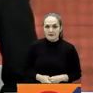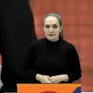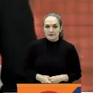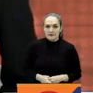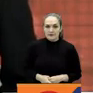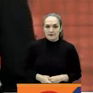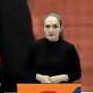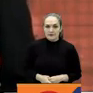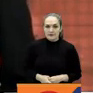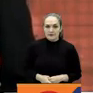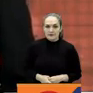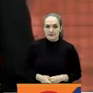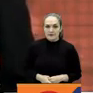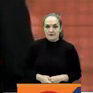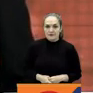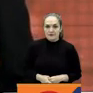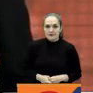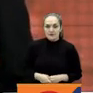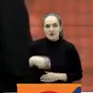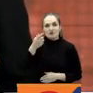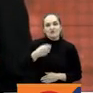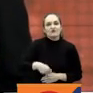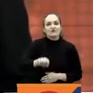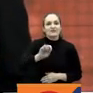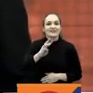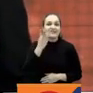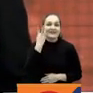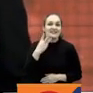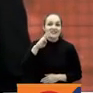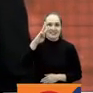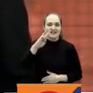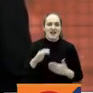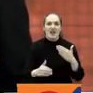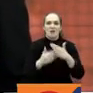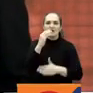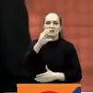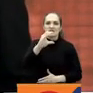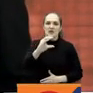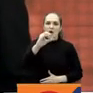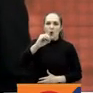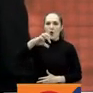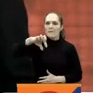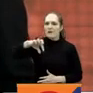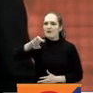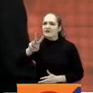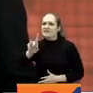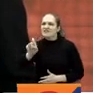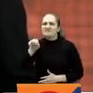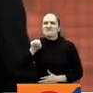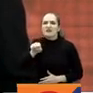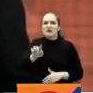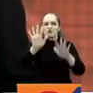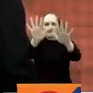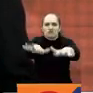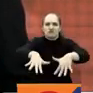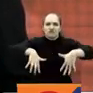En 3 días comenzará la cumbre ambiental más importante de la historia. La COP26 reunirá en Glasgow a representantes